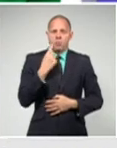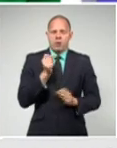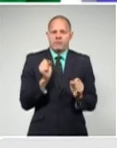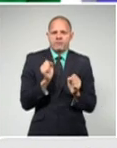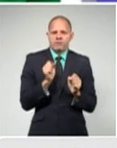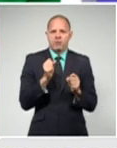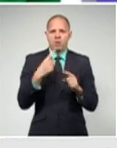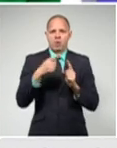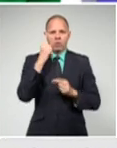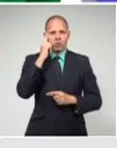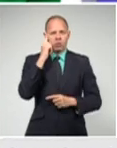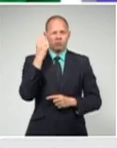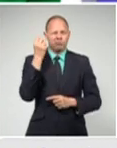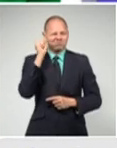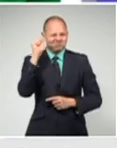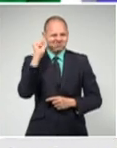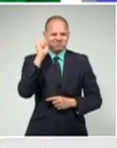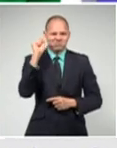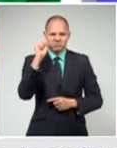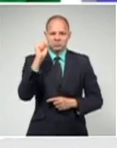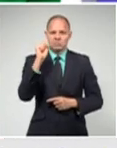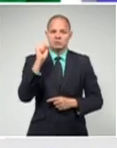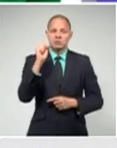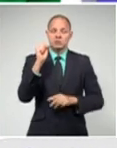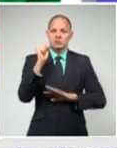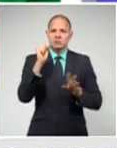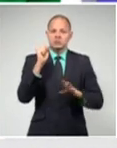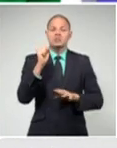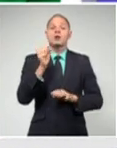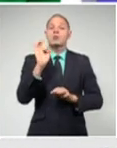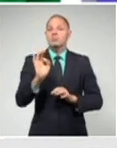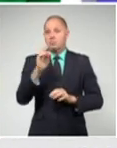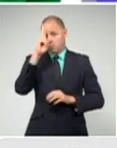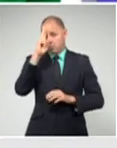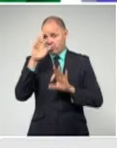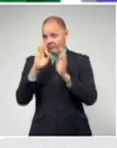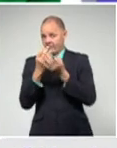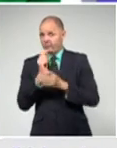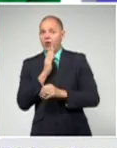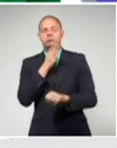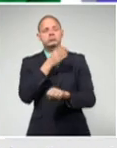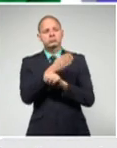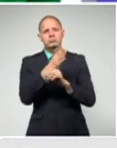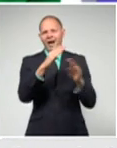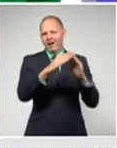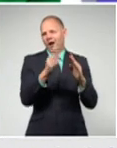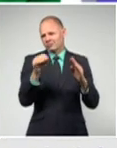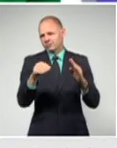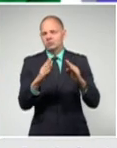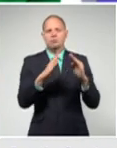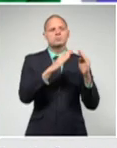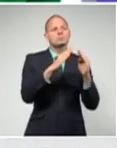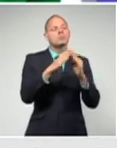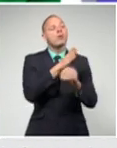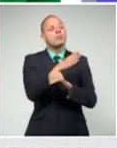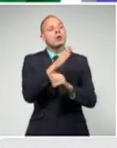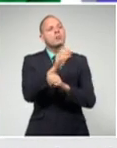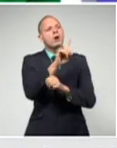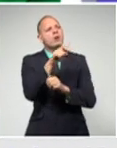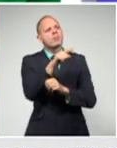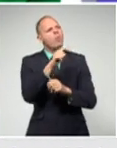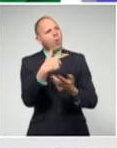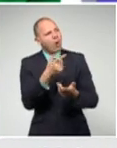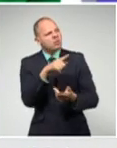de cabeza. Se identificó en la pesquisa por su médico de la familia, se hizo el test